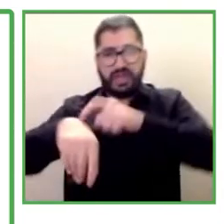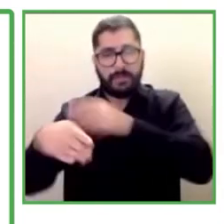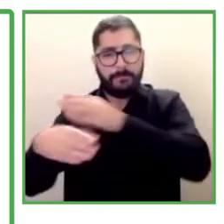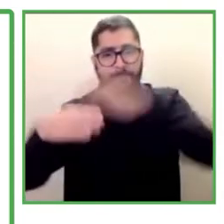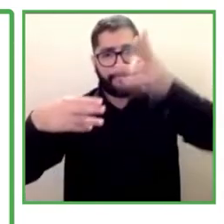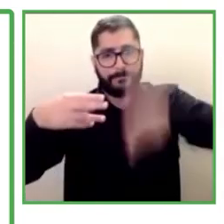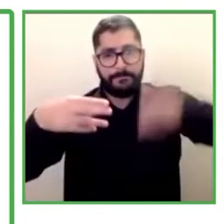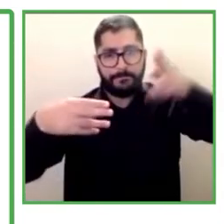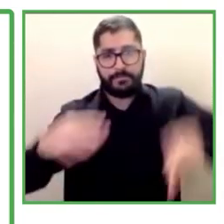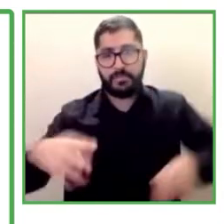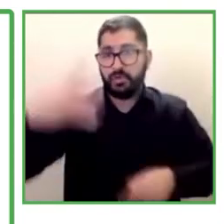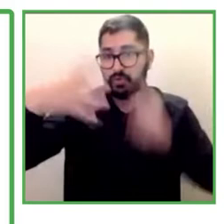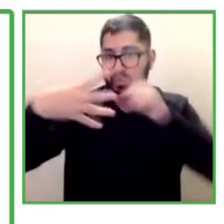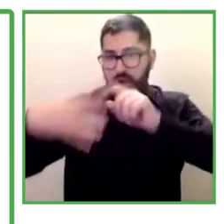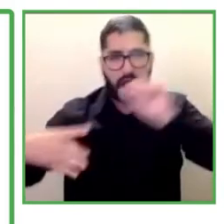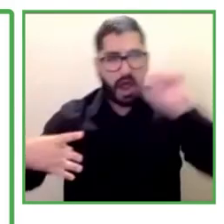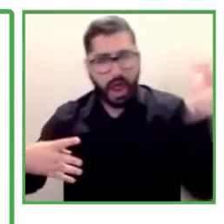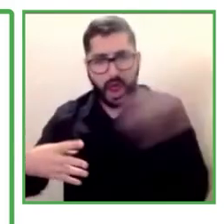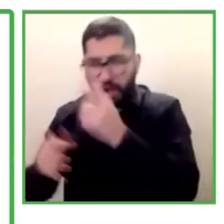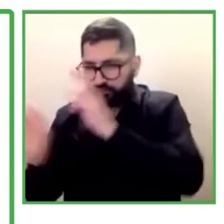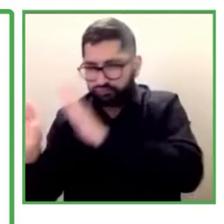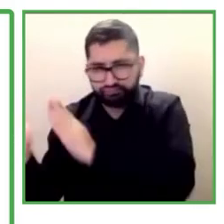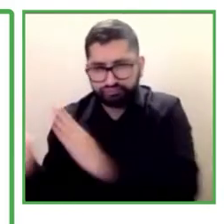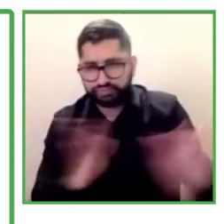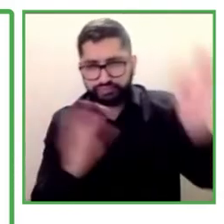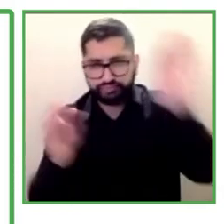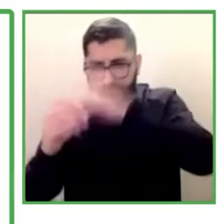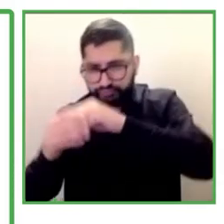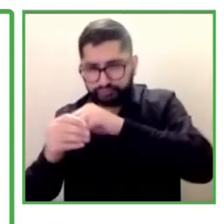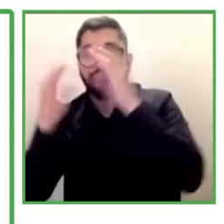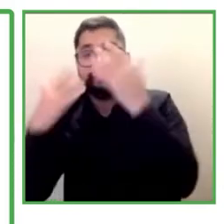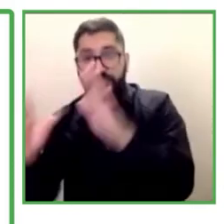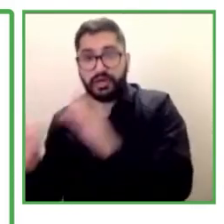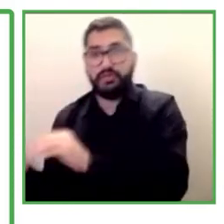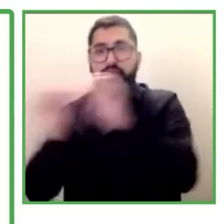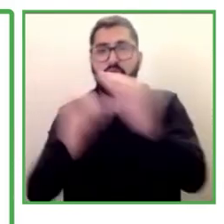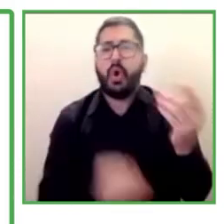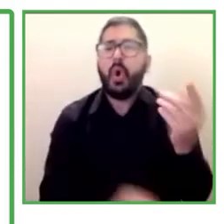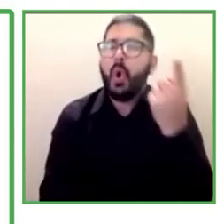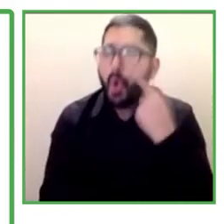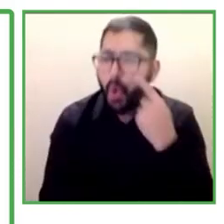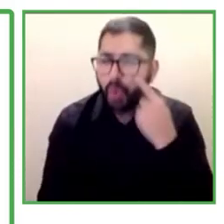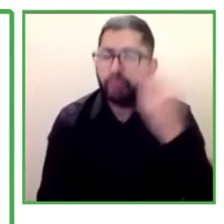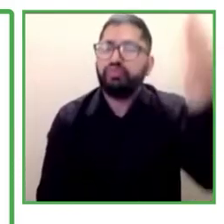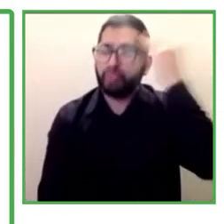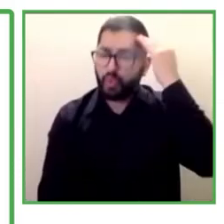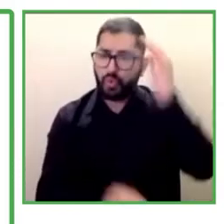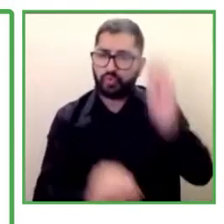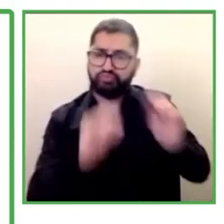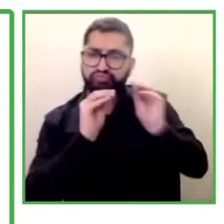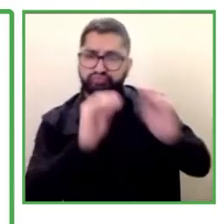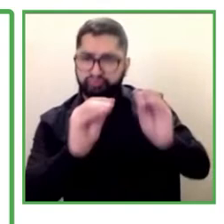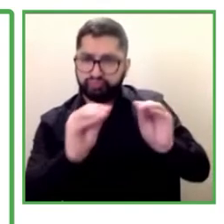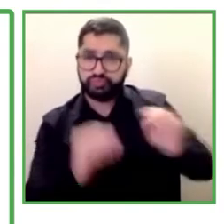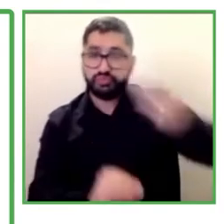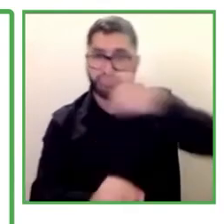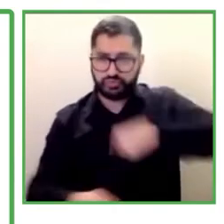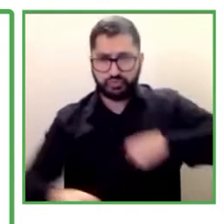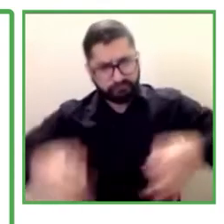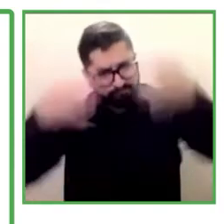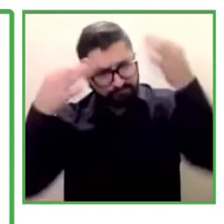en materia de transferencia de conocimiento. Nosotros somos unos convencidos en que en la medida en que